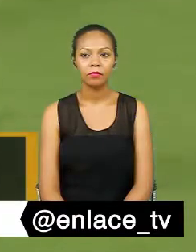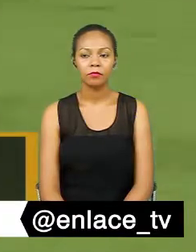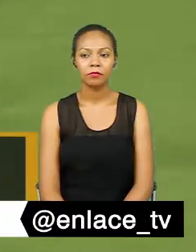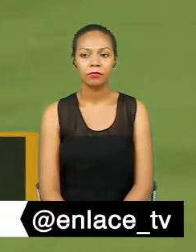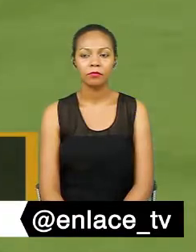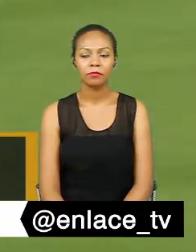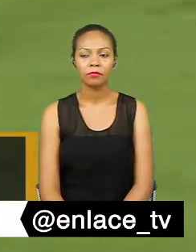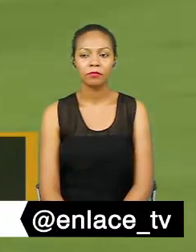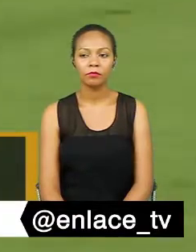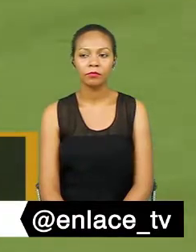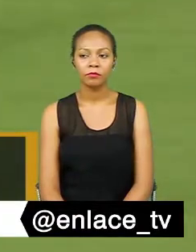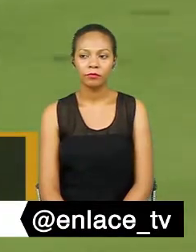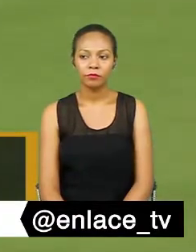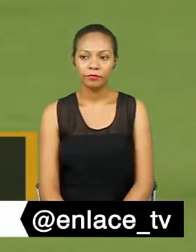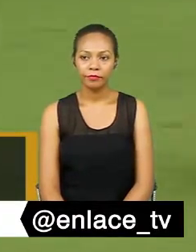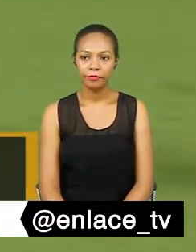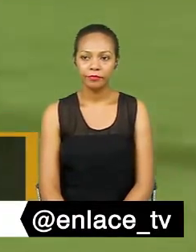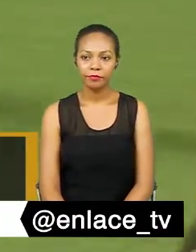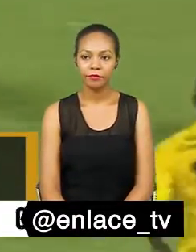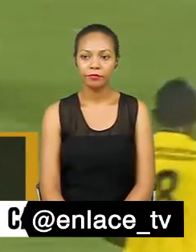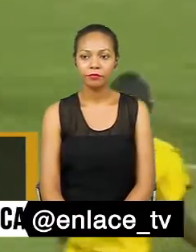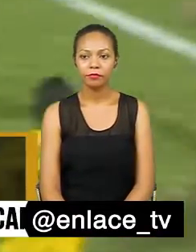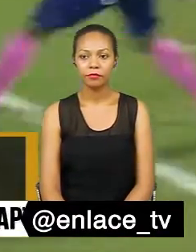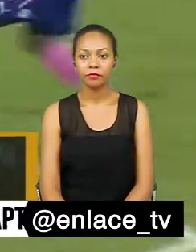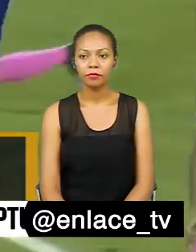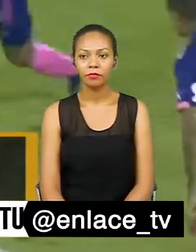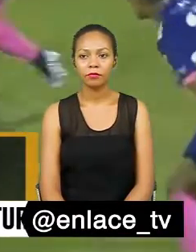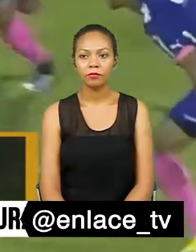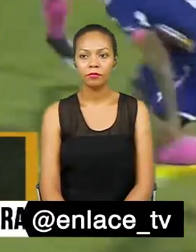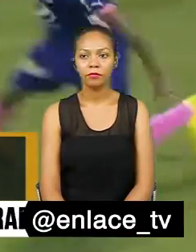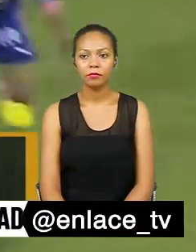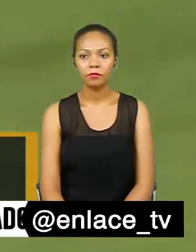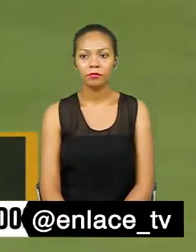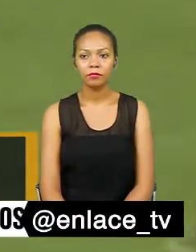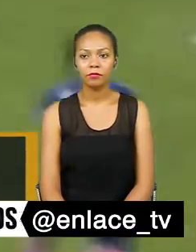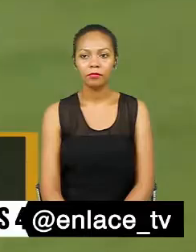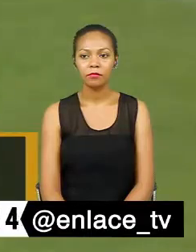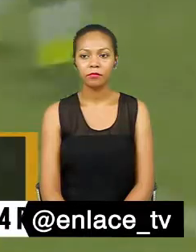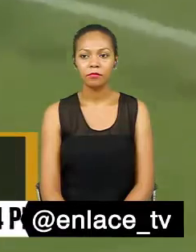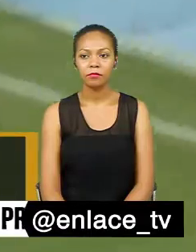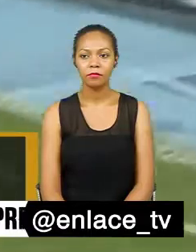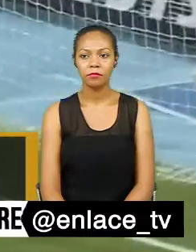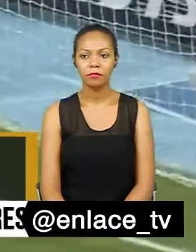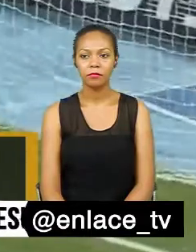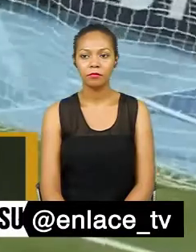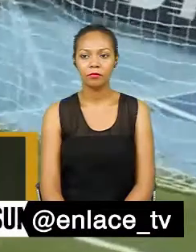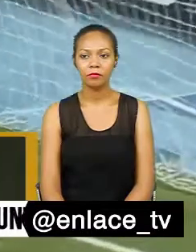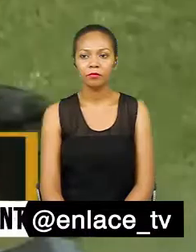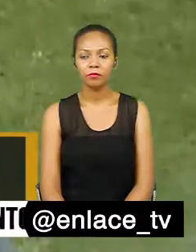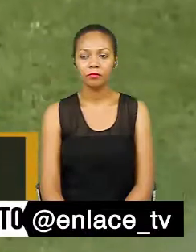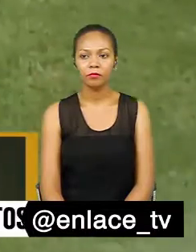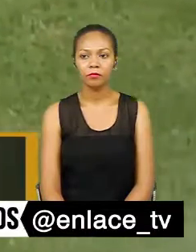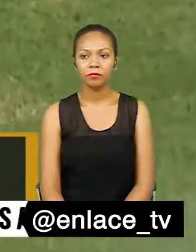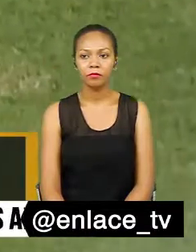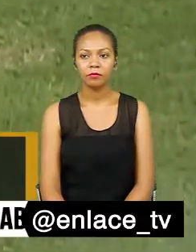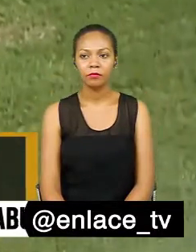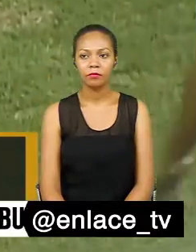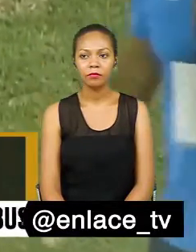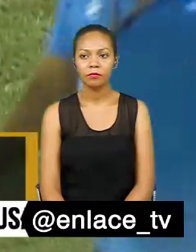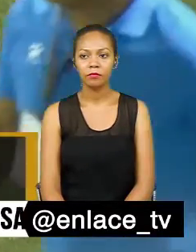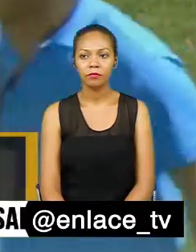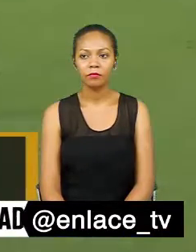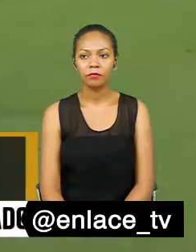de Alianza! ¡De Alianza Petrolera! ¡John Freduard